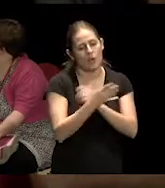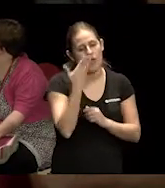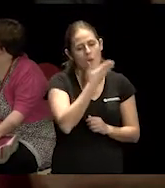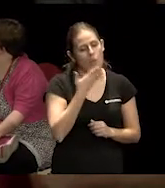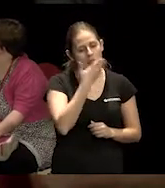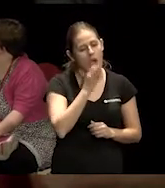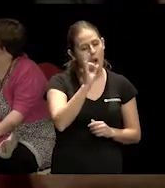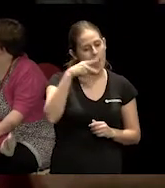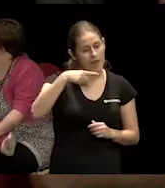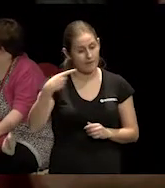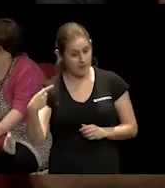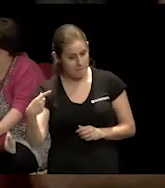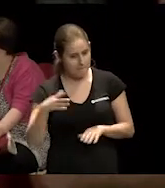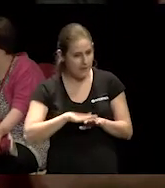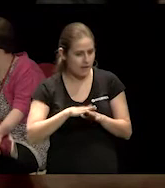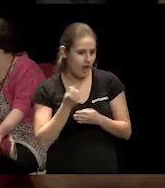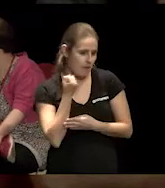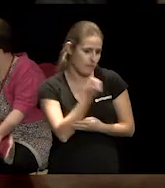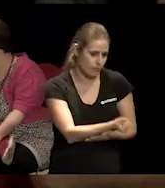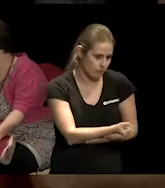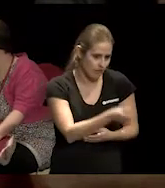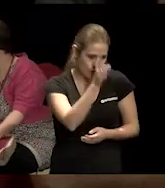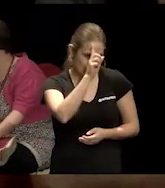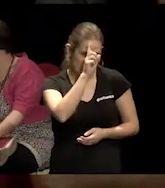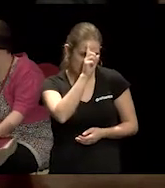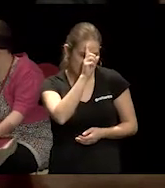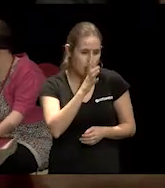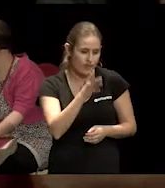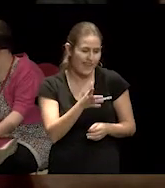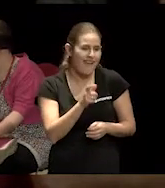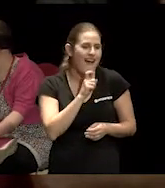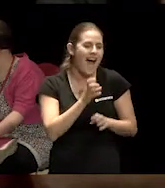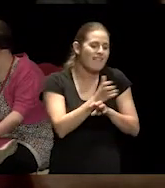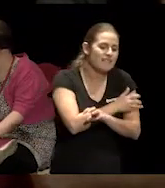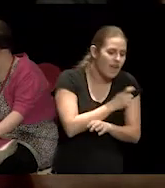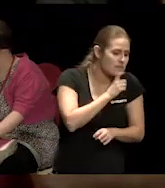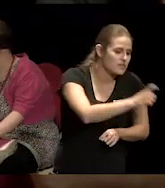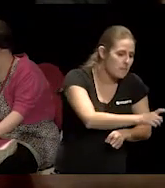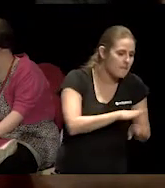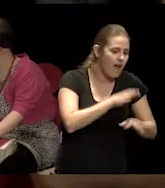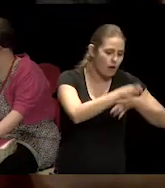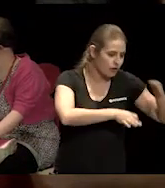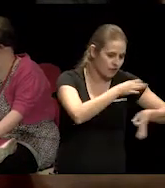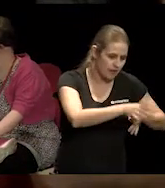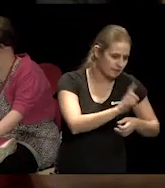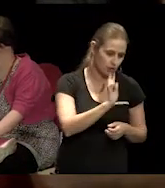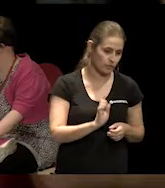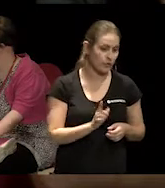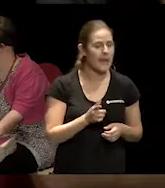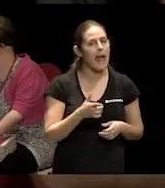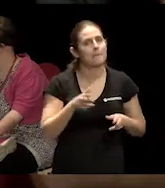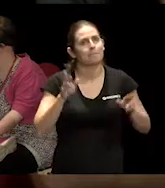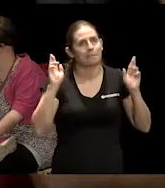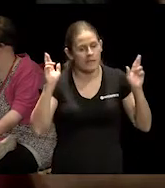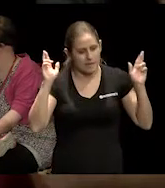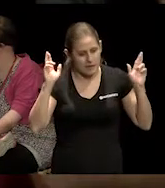los muevan y no saben a dónde ni cuándo y además no les avisan con la antelación suficiente, al menos tengan una herramienta de formación allá donde vayan. Claro, en el caso de